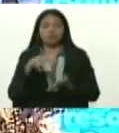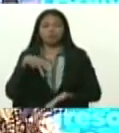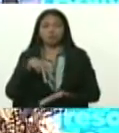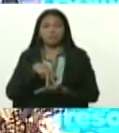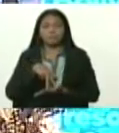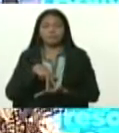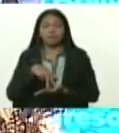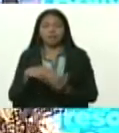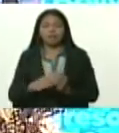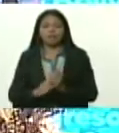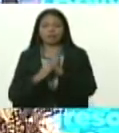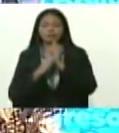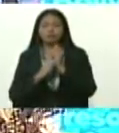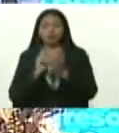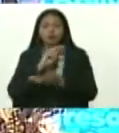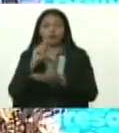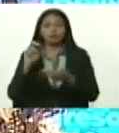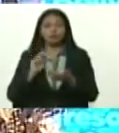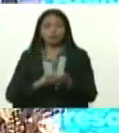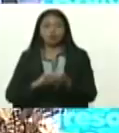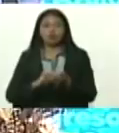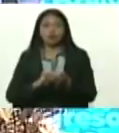pie, la Dirección Nacional